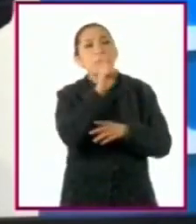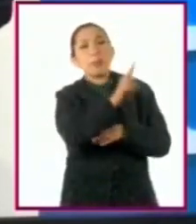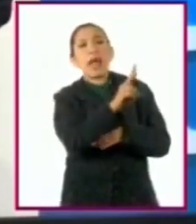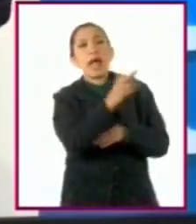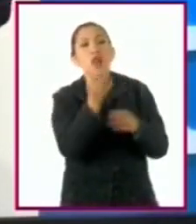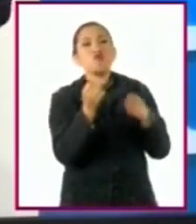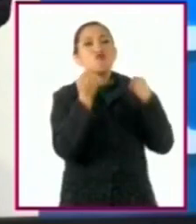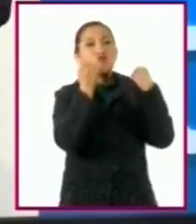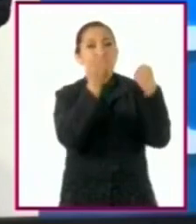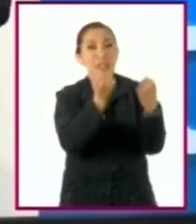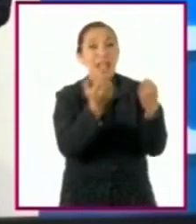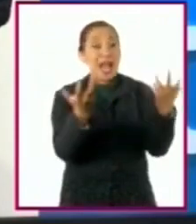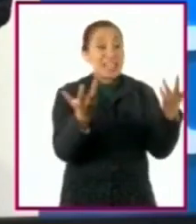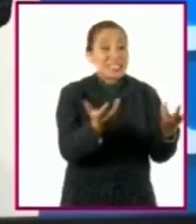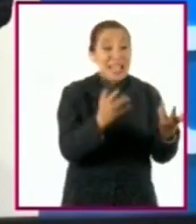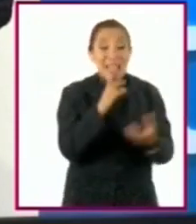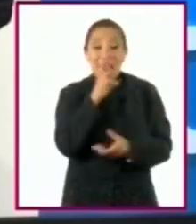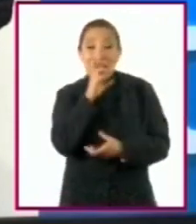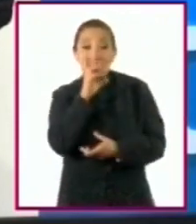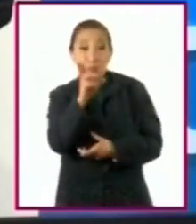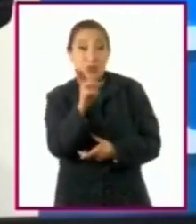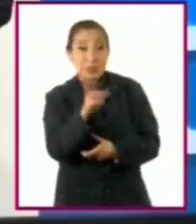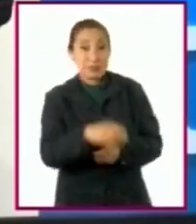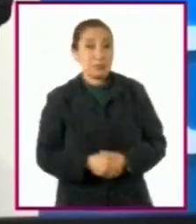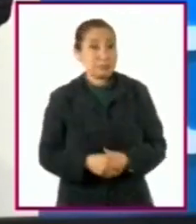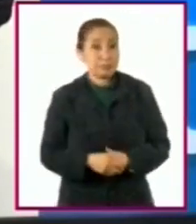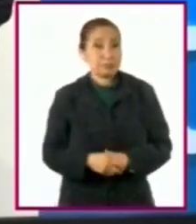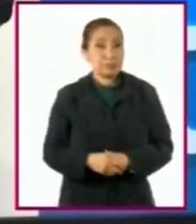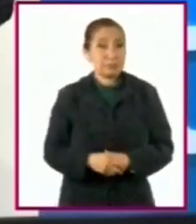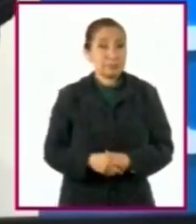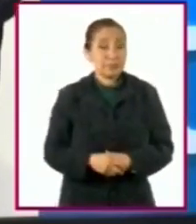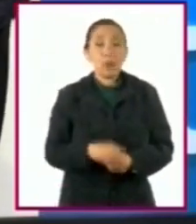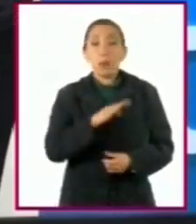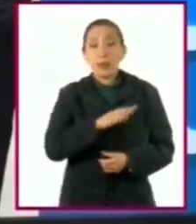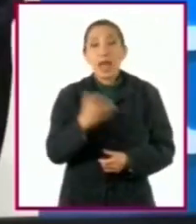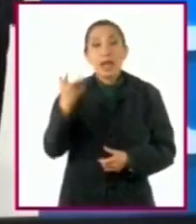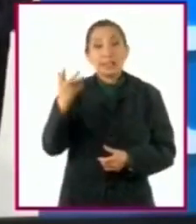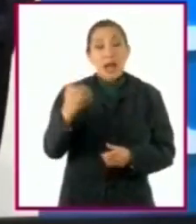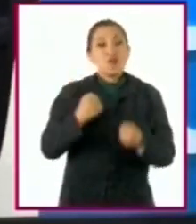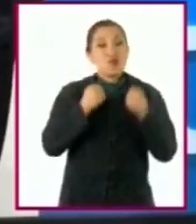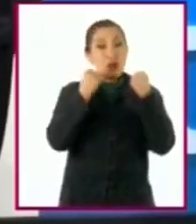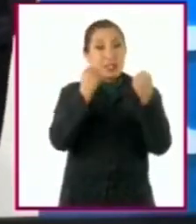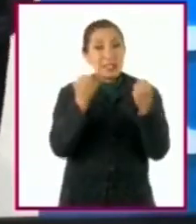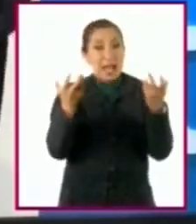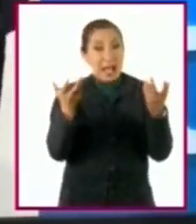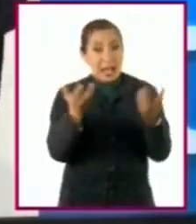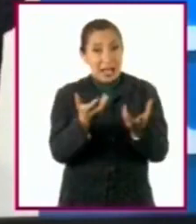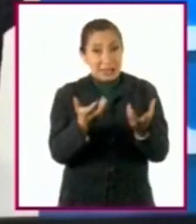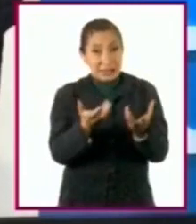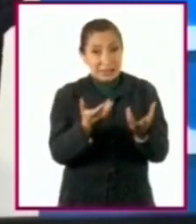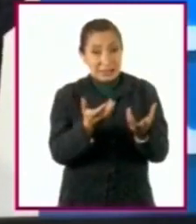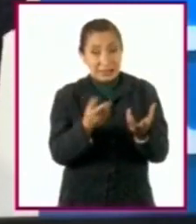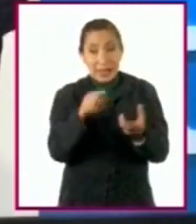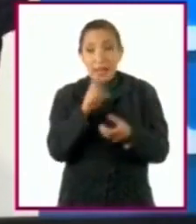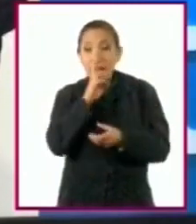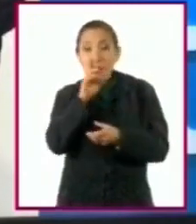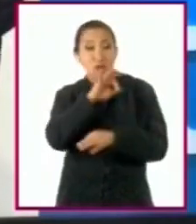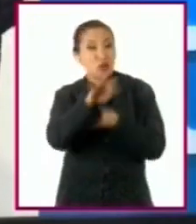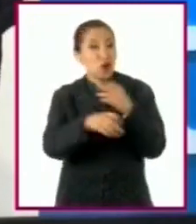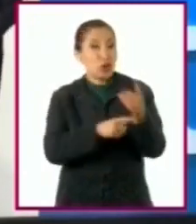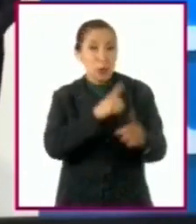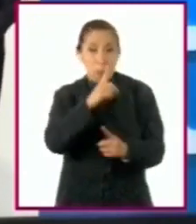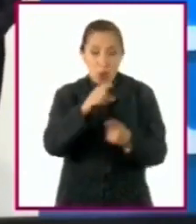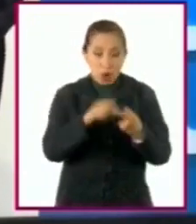las fuerzas de acción y reacción? Se pueden observar fuerzas de acción y reacción en todos los